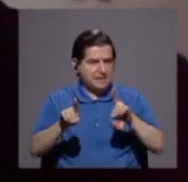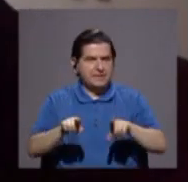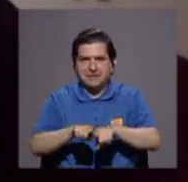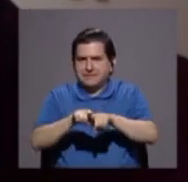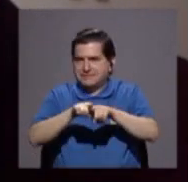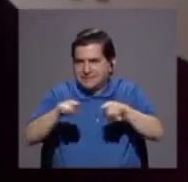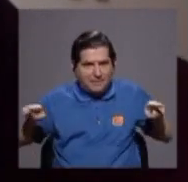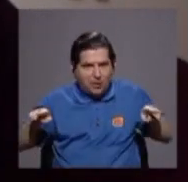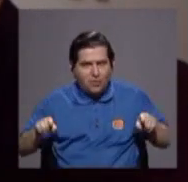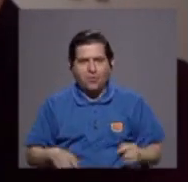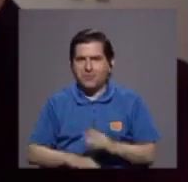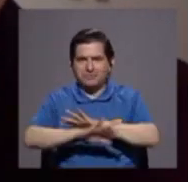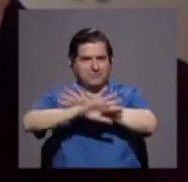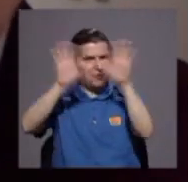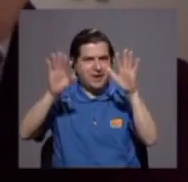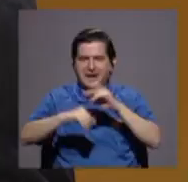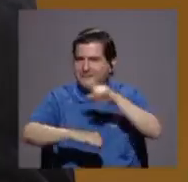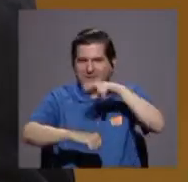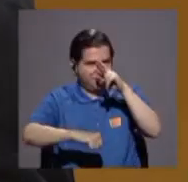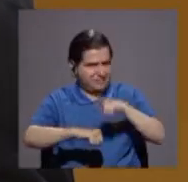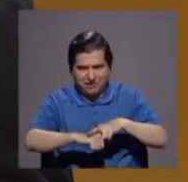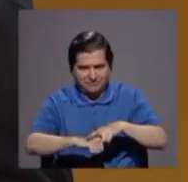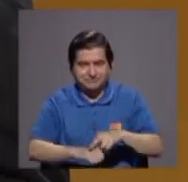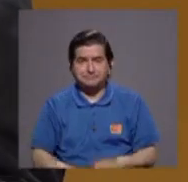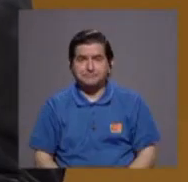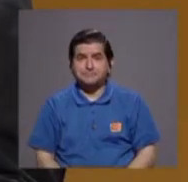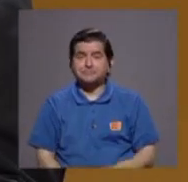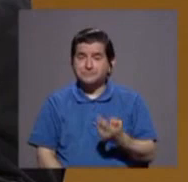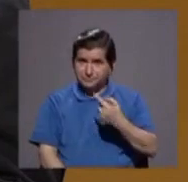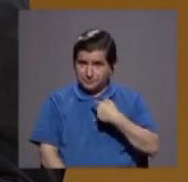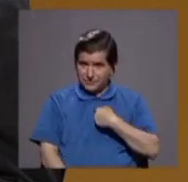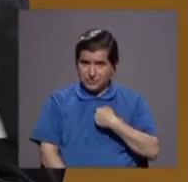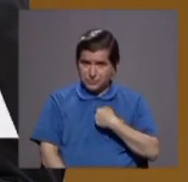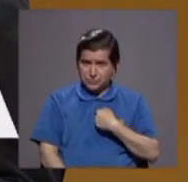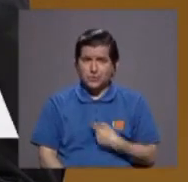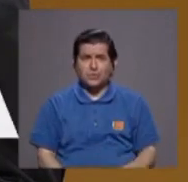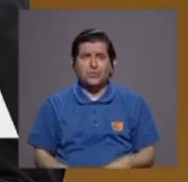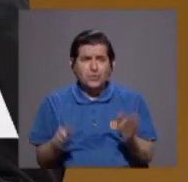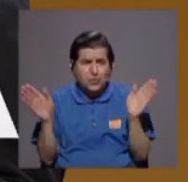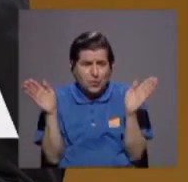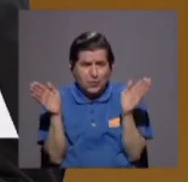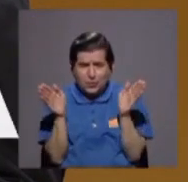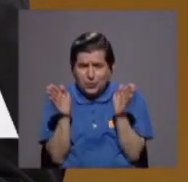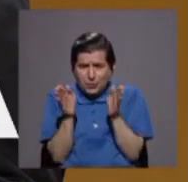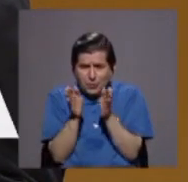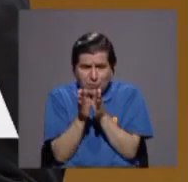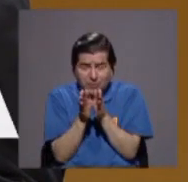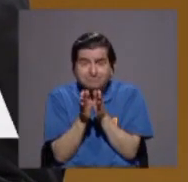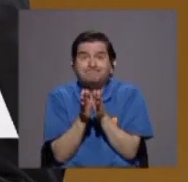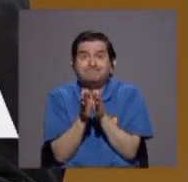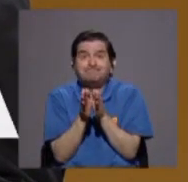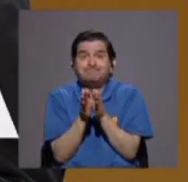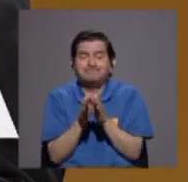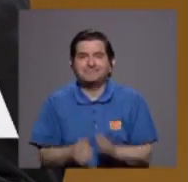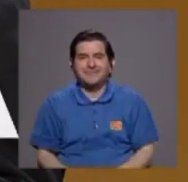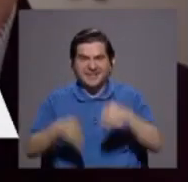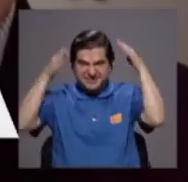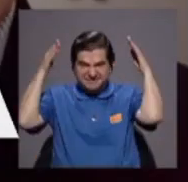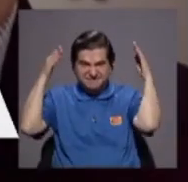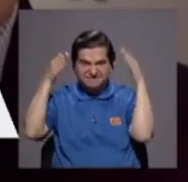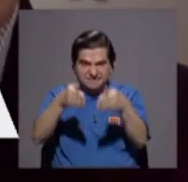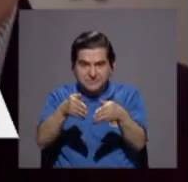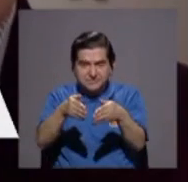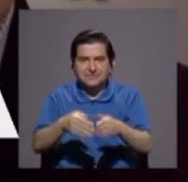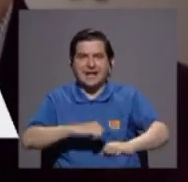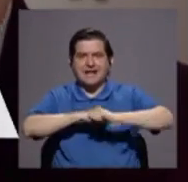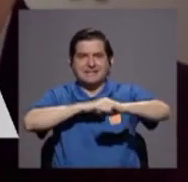son claramente republicanos. Don Eduardo. Entonces, si uno reduce todo esto, en realidad los focos